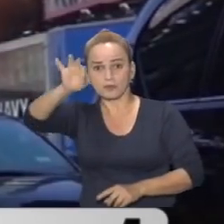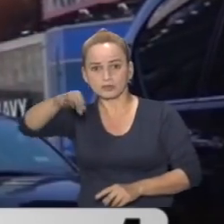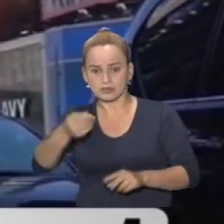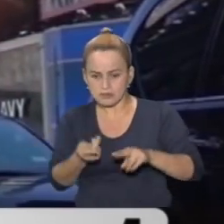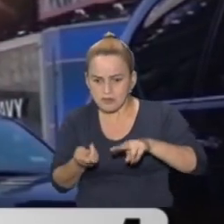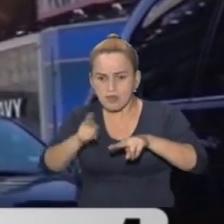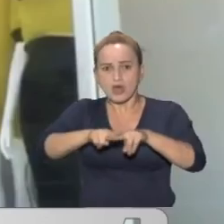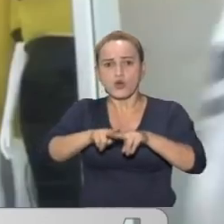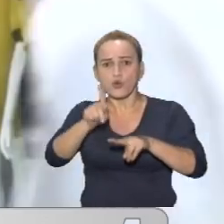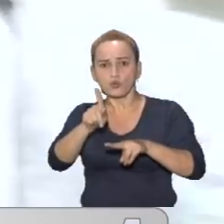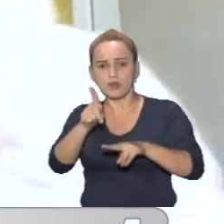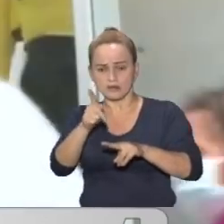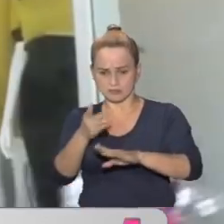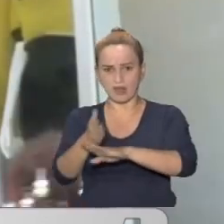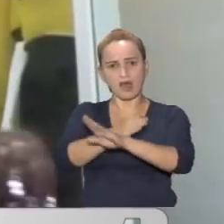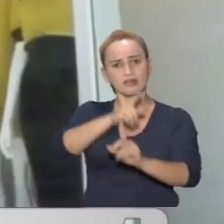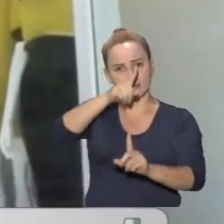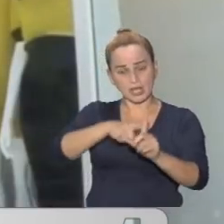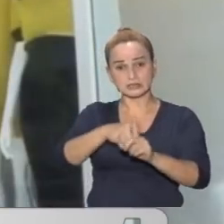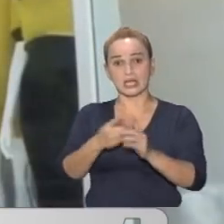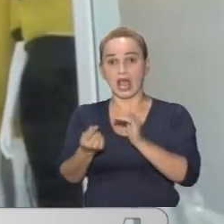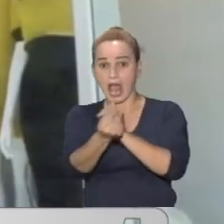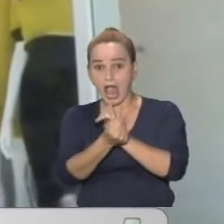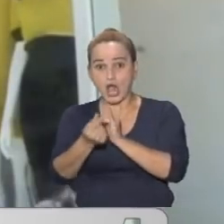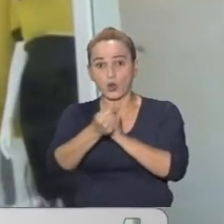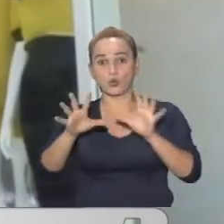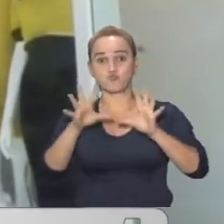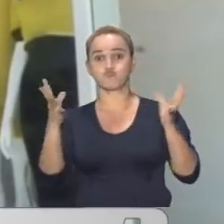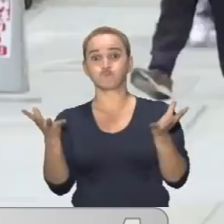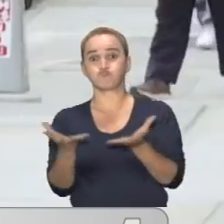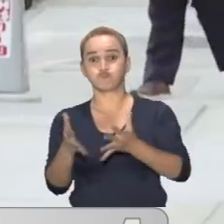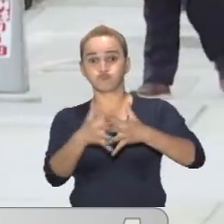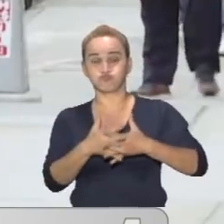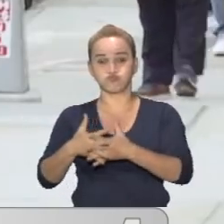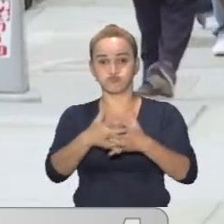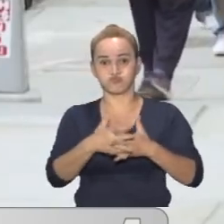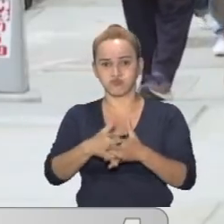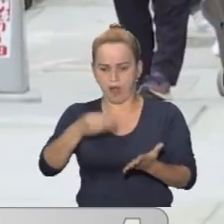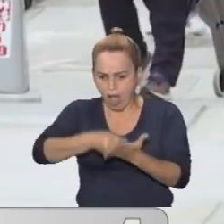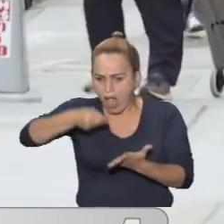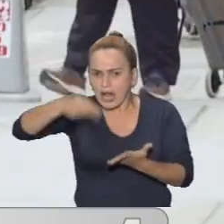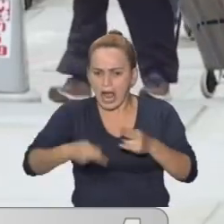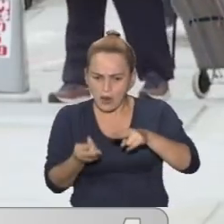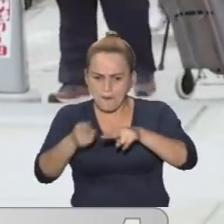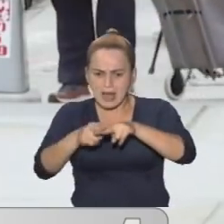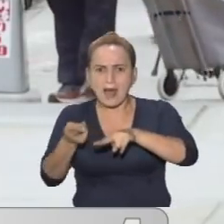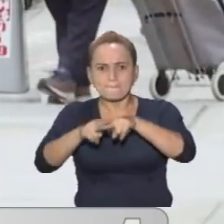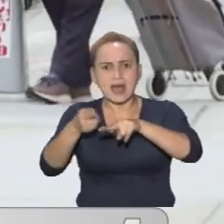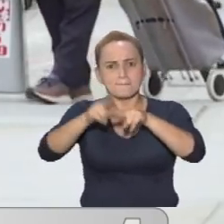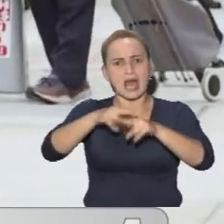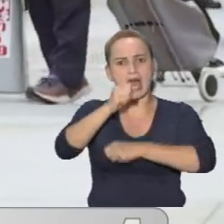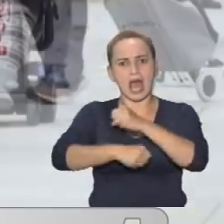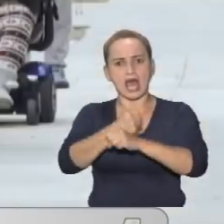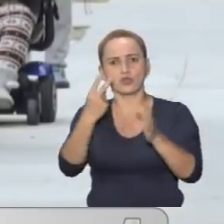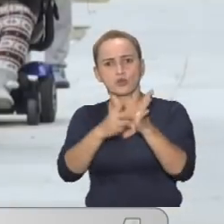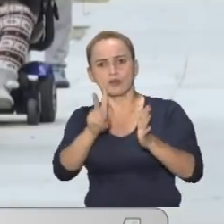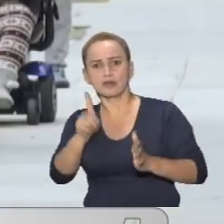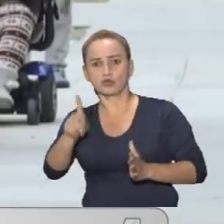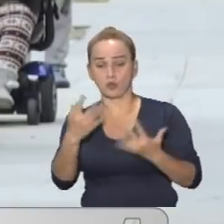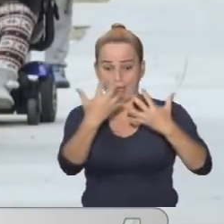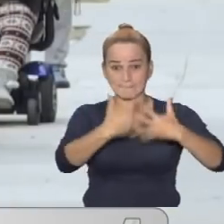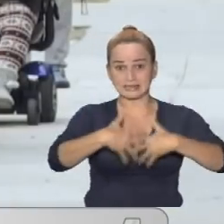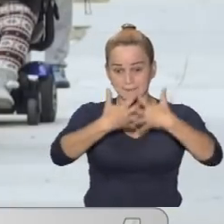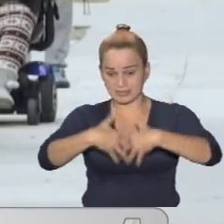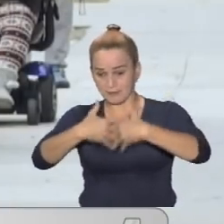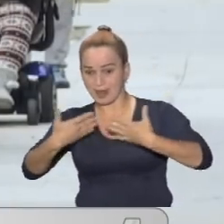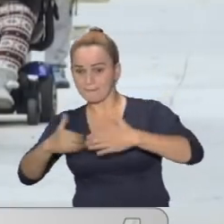décima más que el mes anterior. La economía más grande del mundo se ha enfrentado a los aumentos de precios a lo largo de este año, a medida de que las empresas